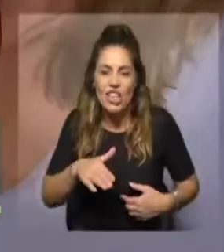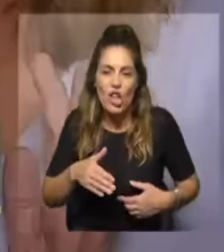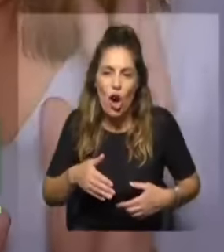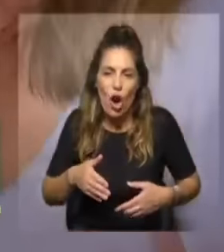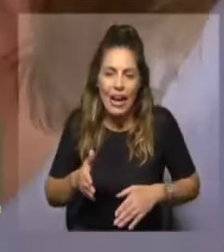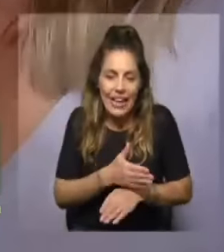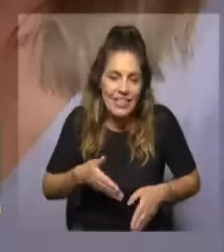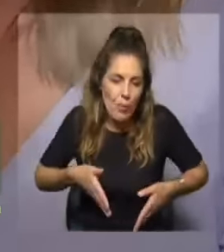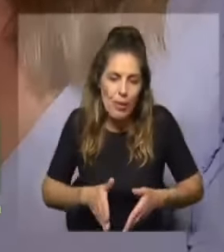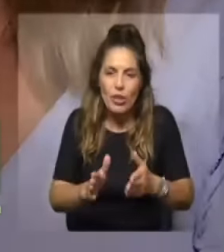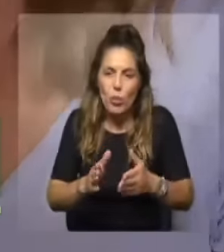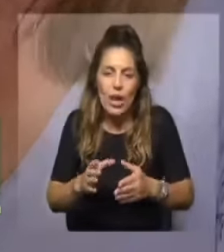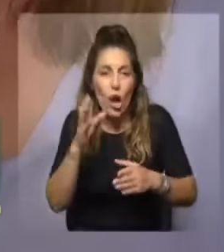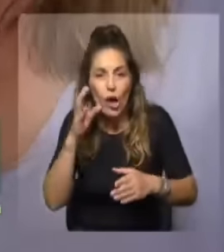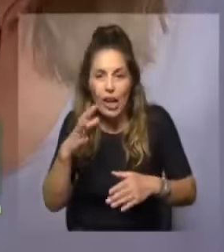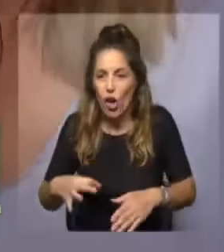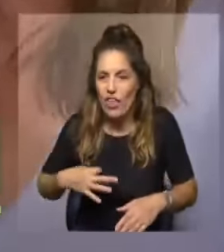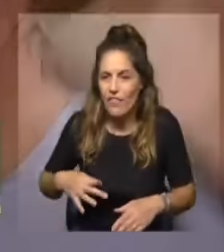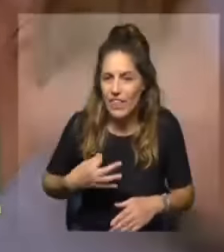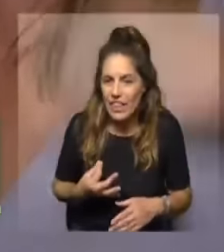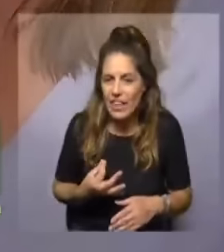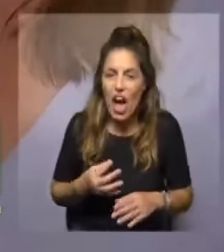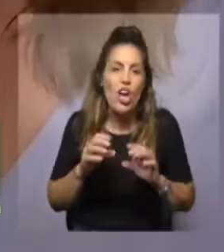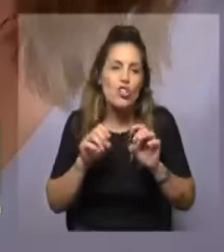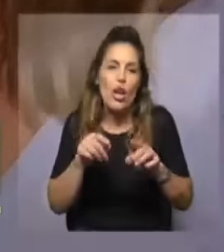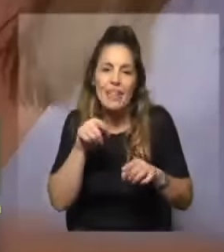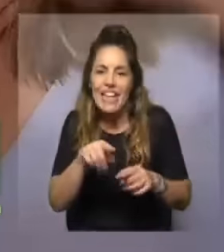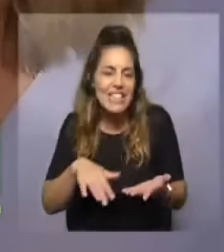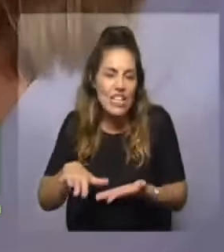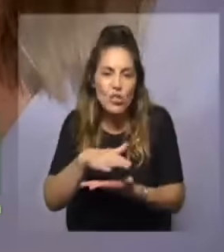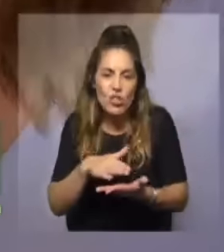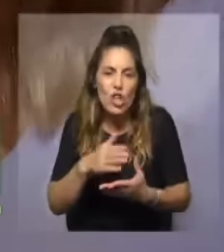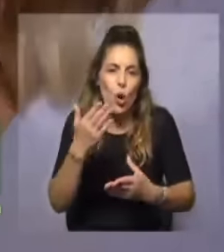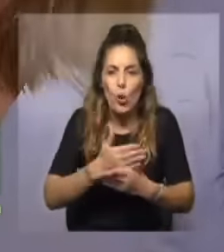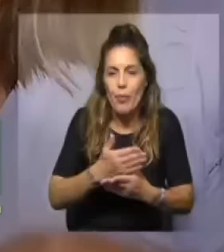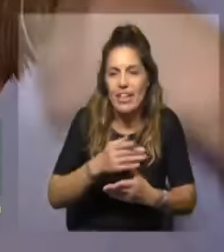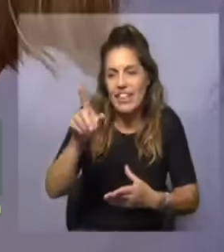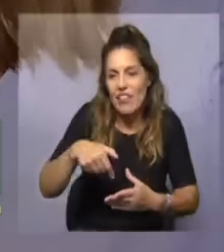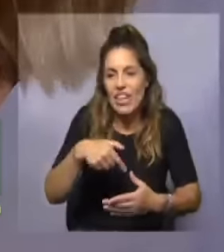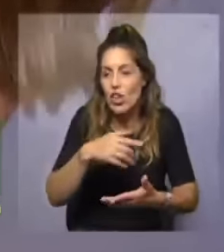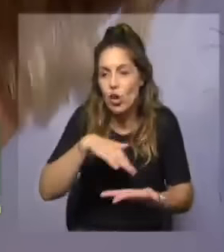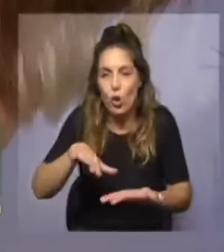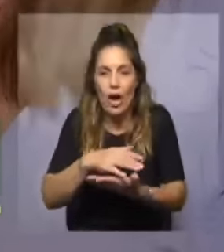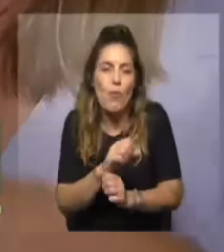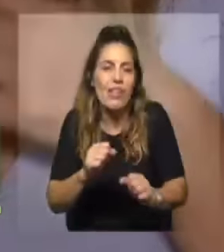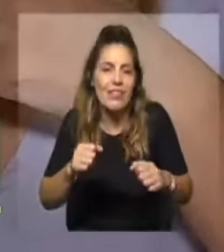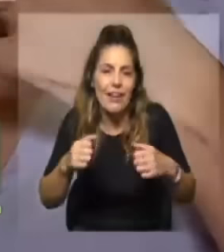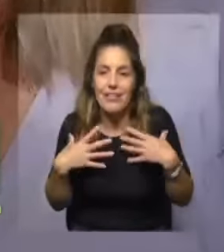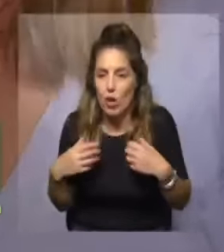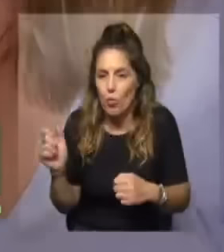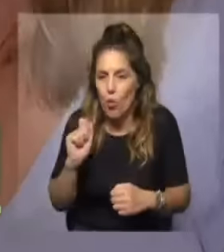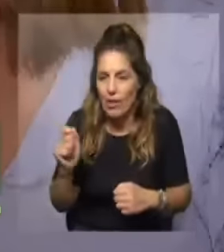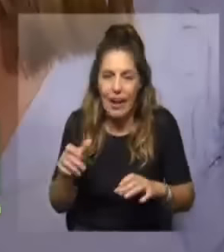decir solo en esos casos y con un expediente que viene de otros que pue ser salud pública puede ser el mides puede